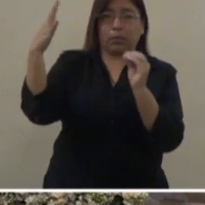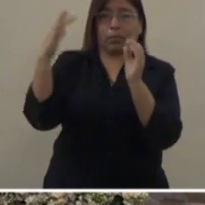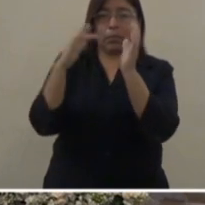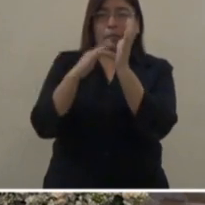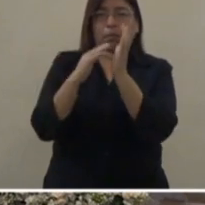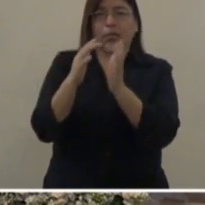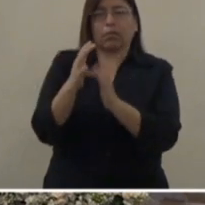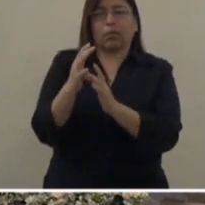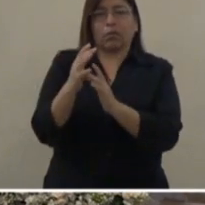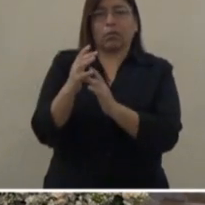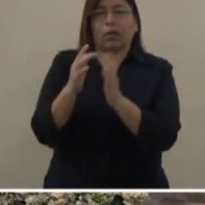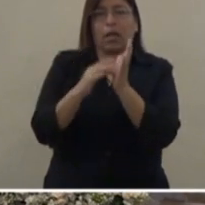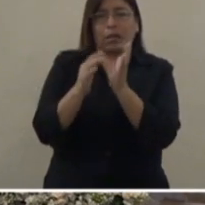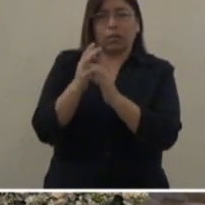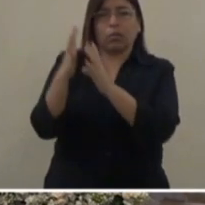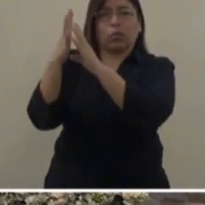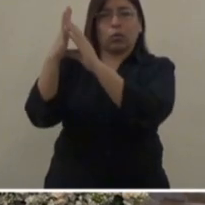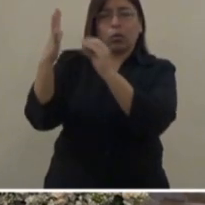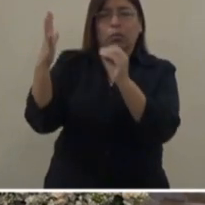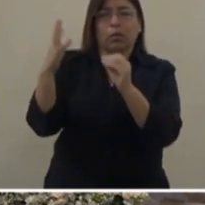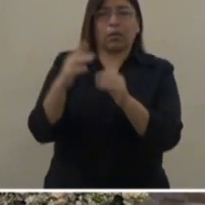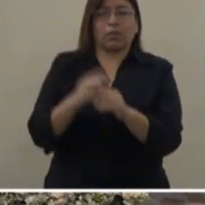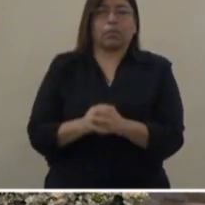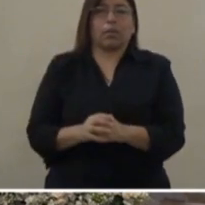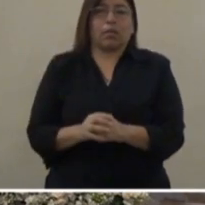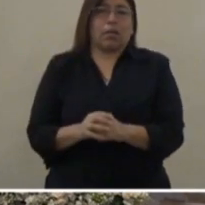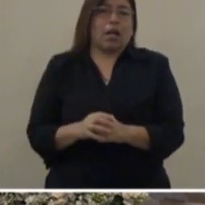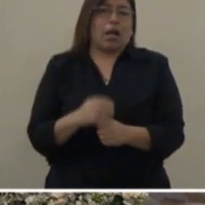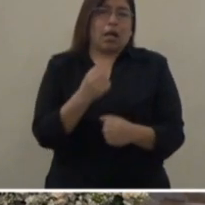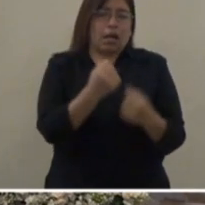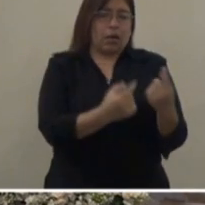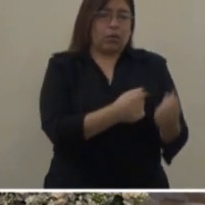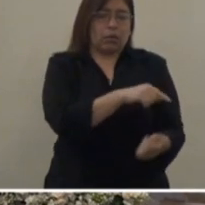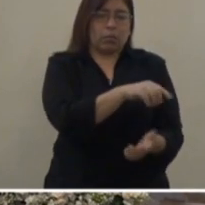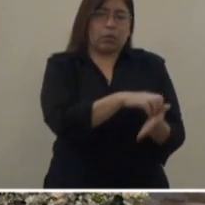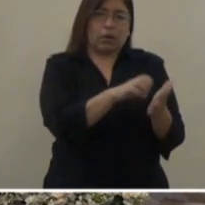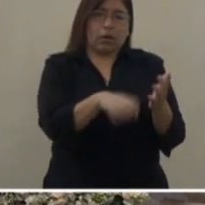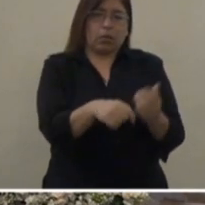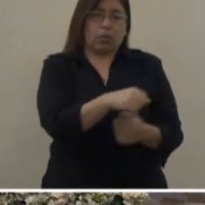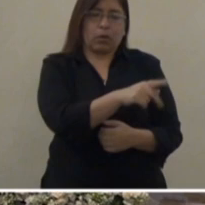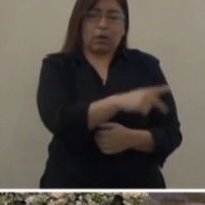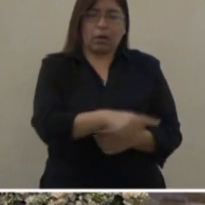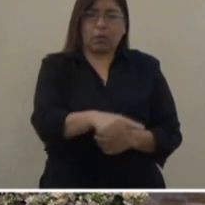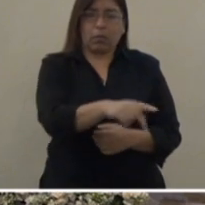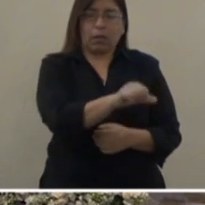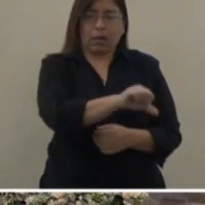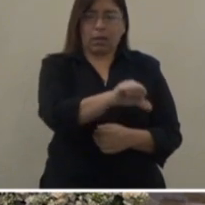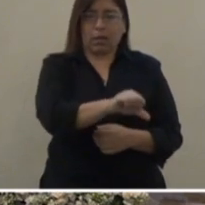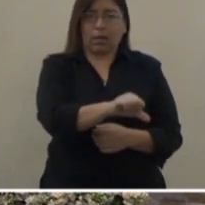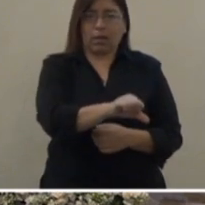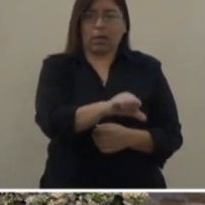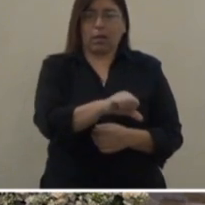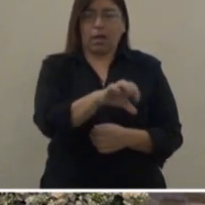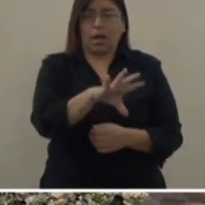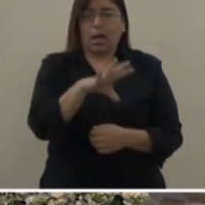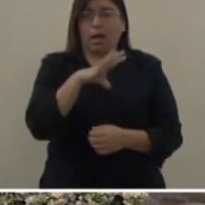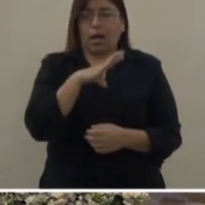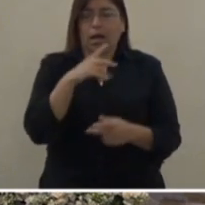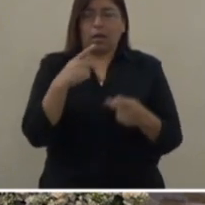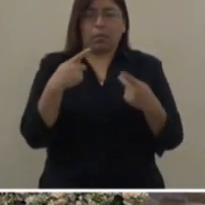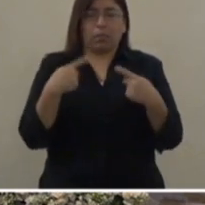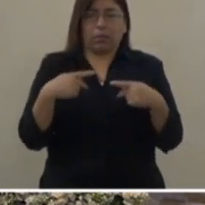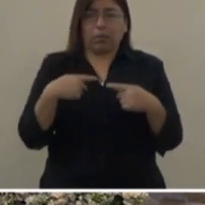preocuparnos por los que no tienen qué comer, por los que sufren,